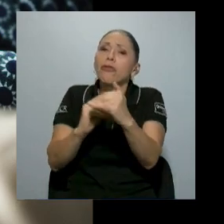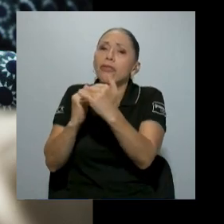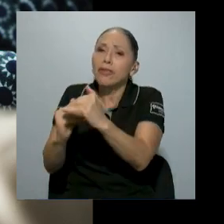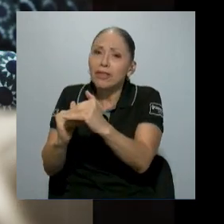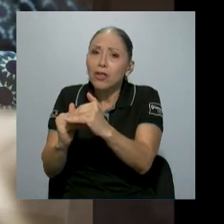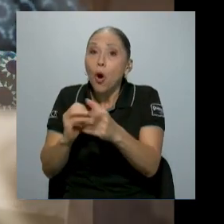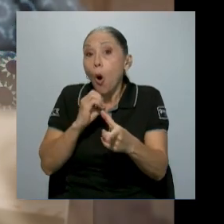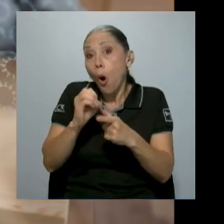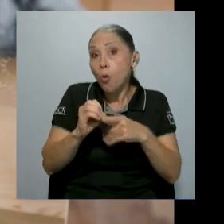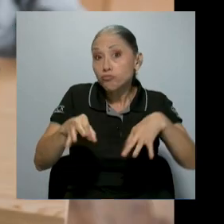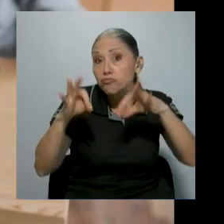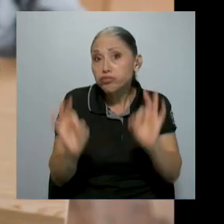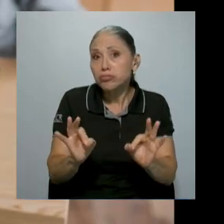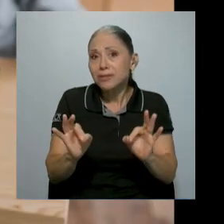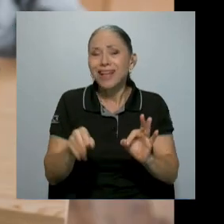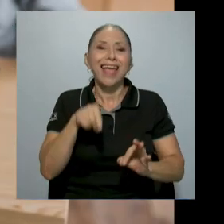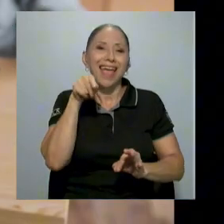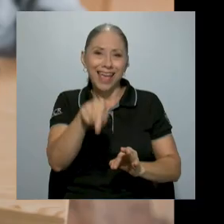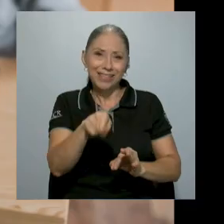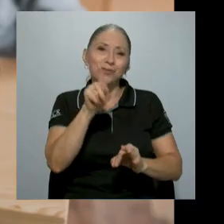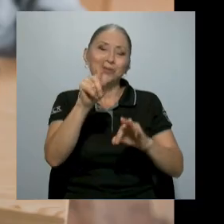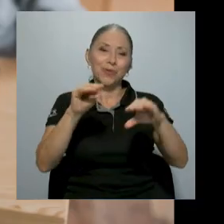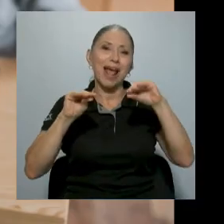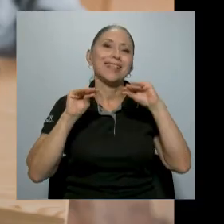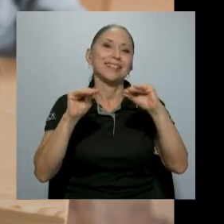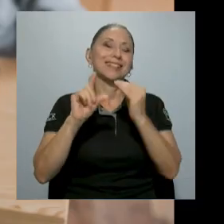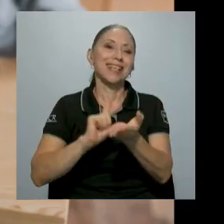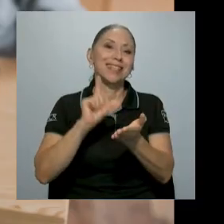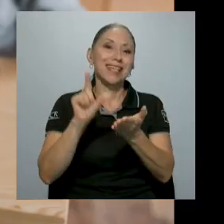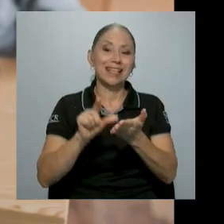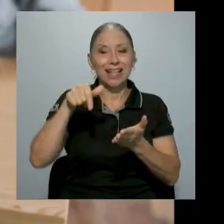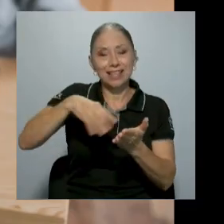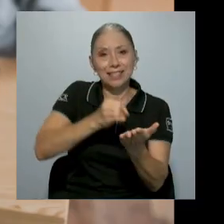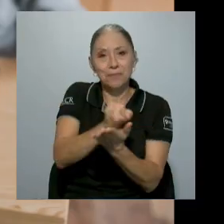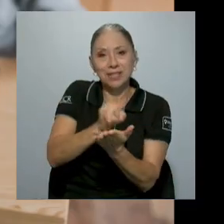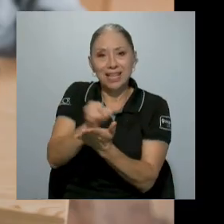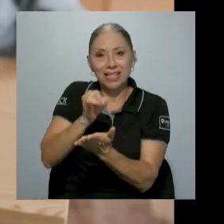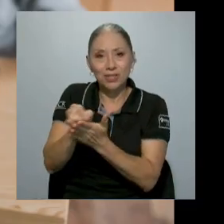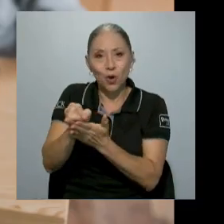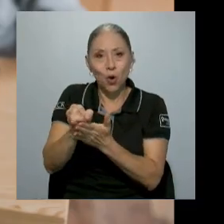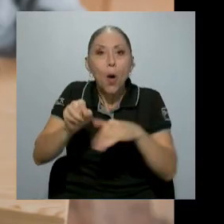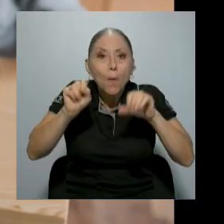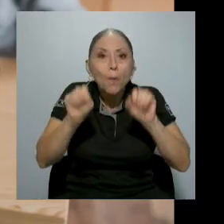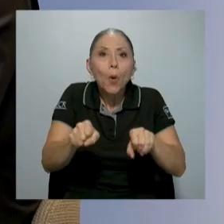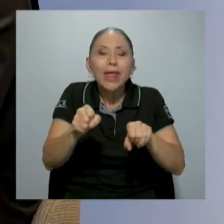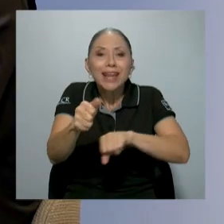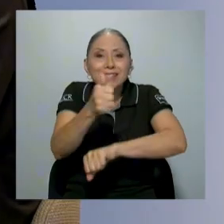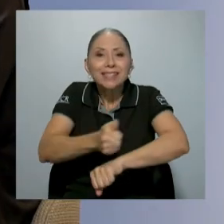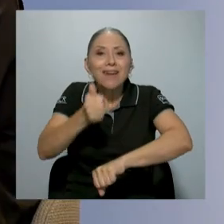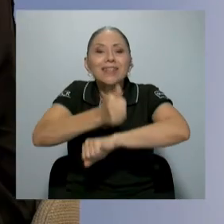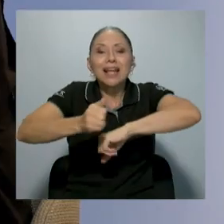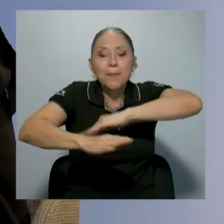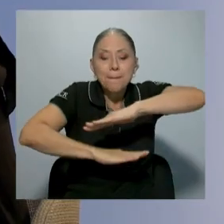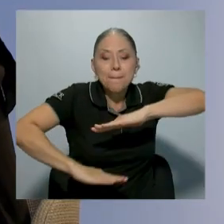investigación podemos aportar. Realmente hay características que sientan las bases de cómo uno debe prepararse para la vejez y afrontar esa